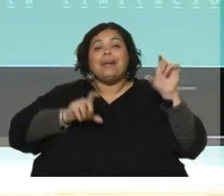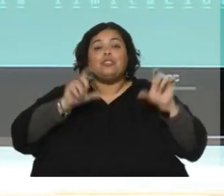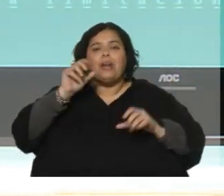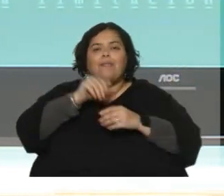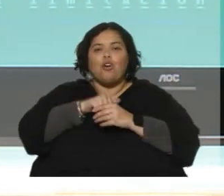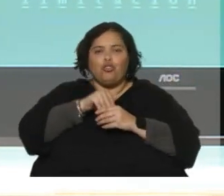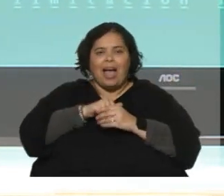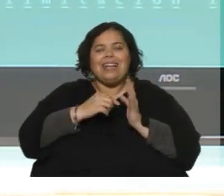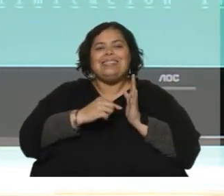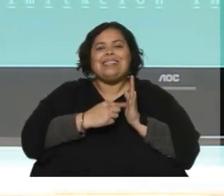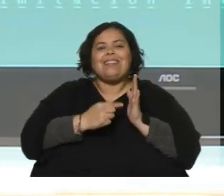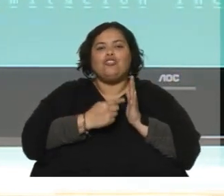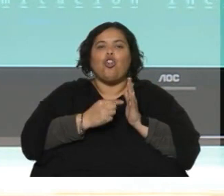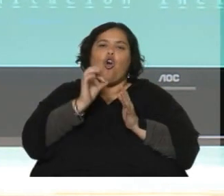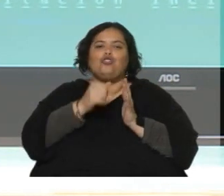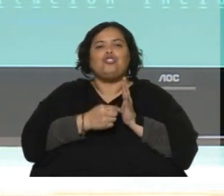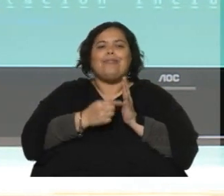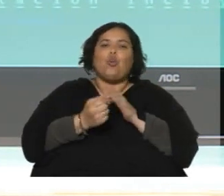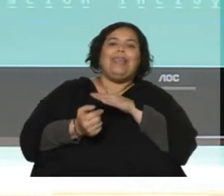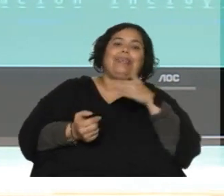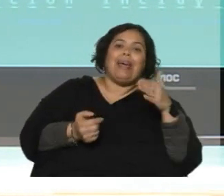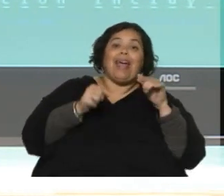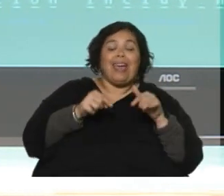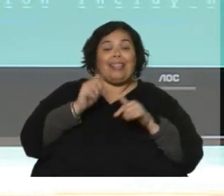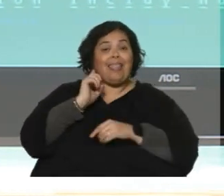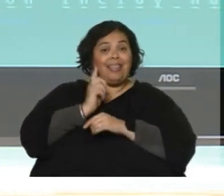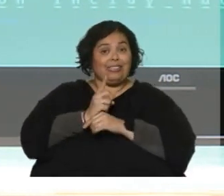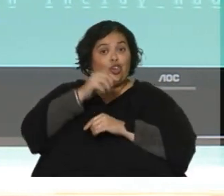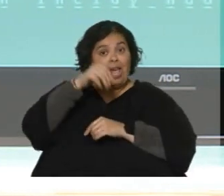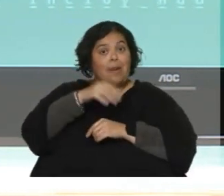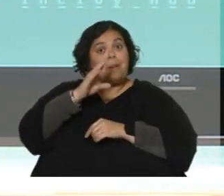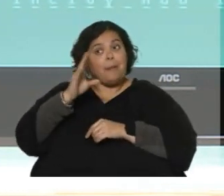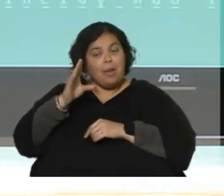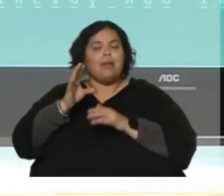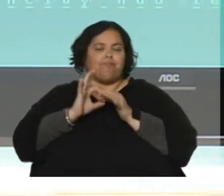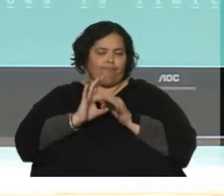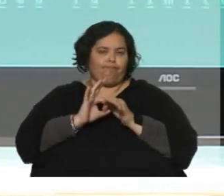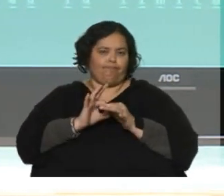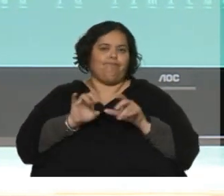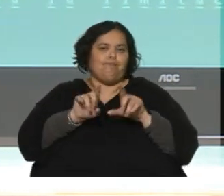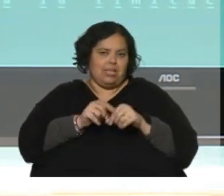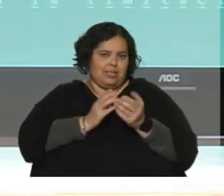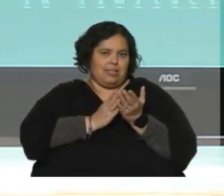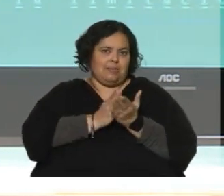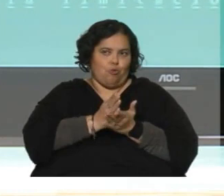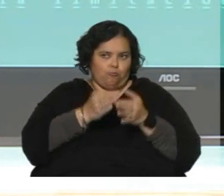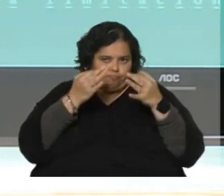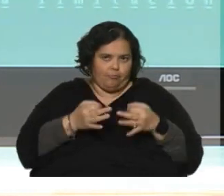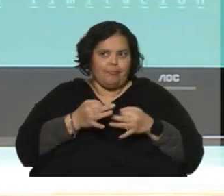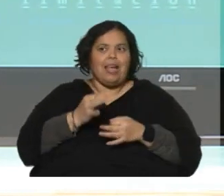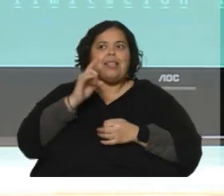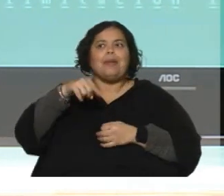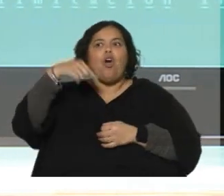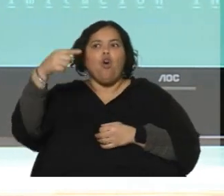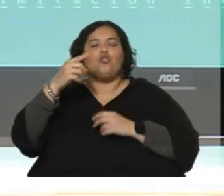izquierda y me parece que esta decisión Del mpp marcha en la misma línea no de eso parecido